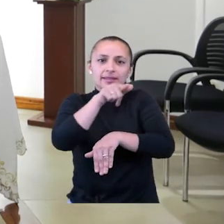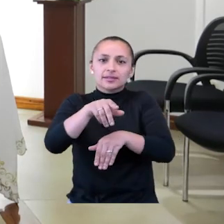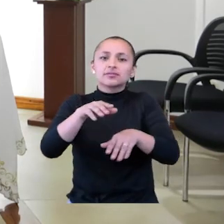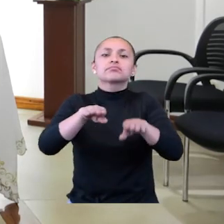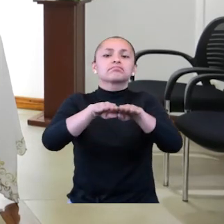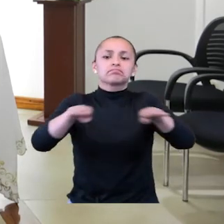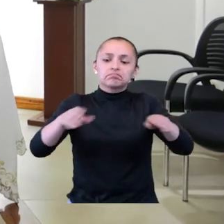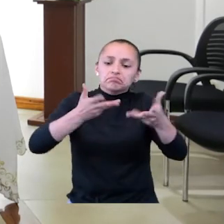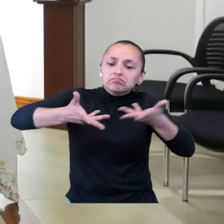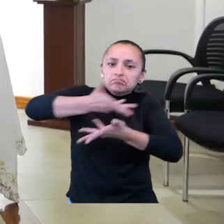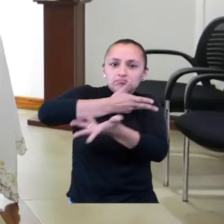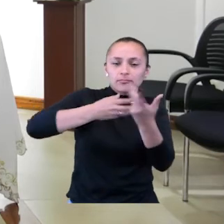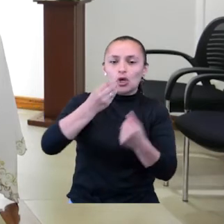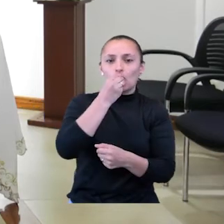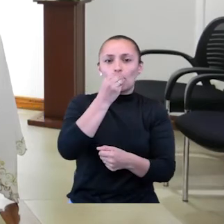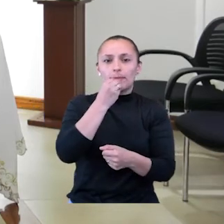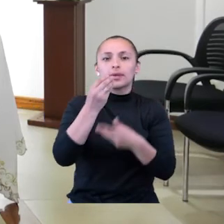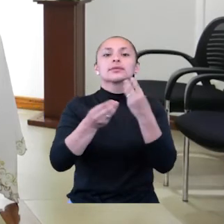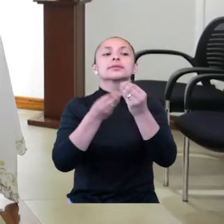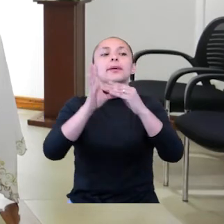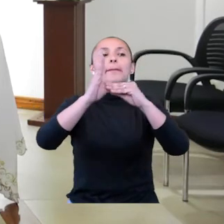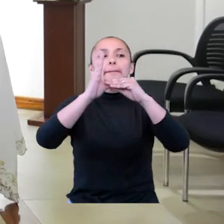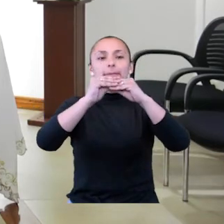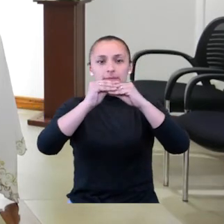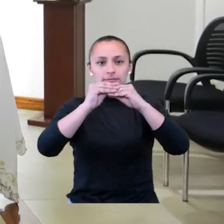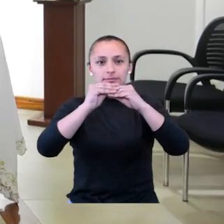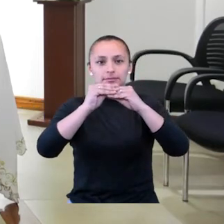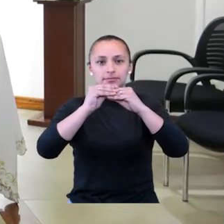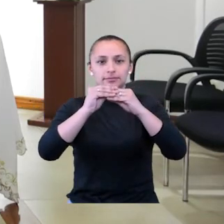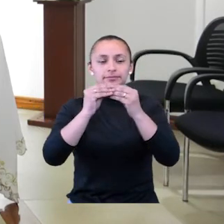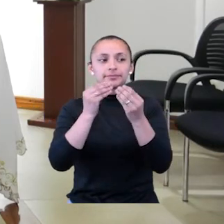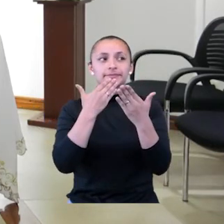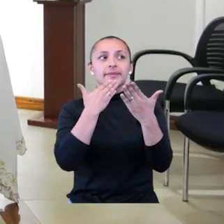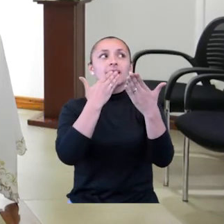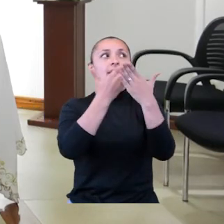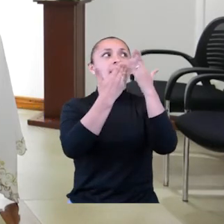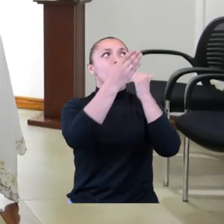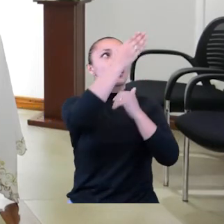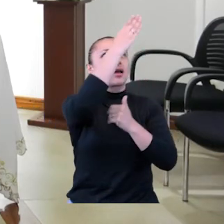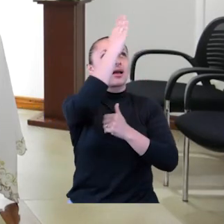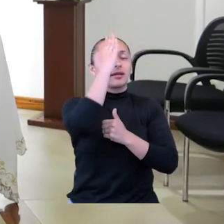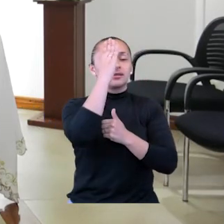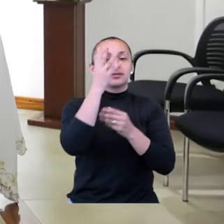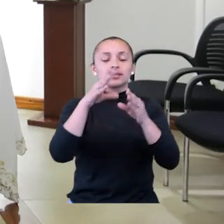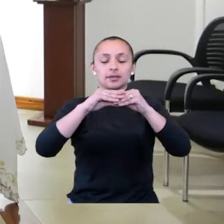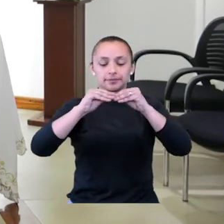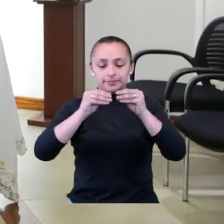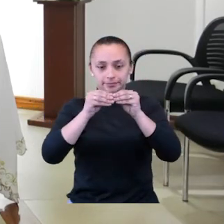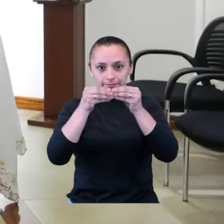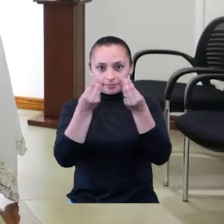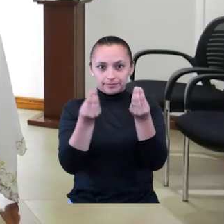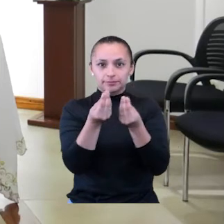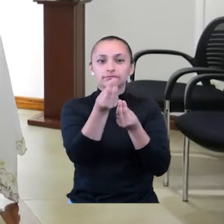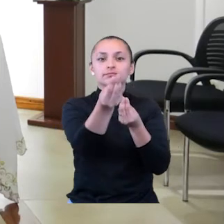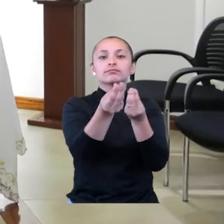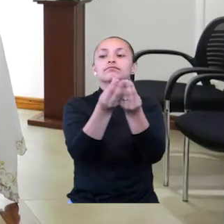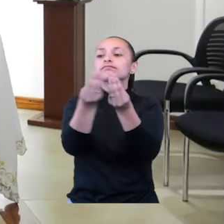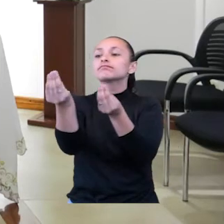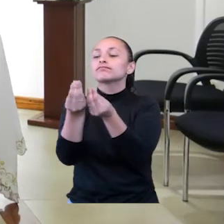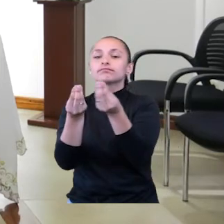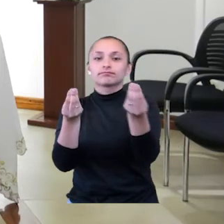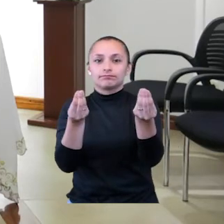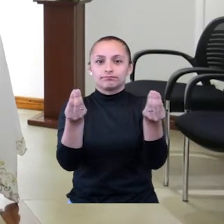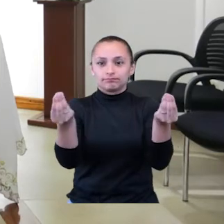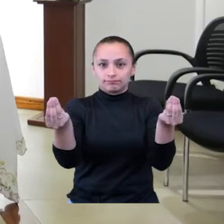sus discípulos tomo pan te dio gracias lo partió y lo dio a sus